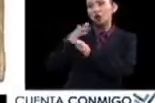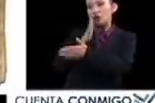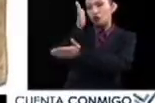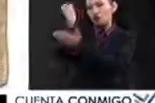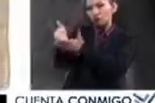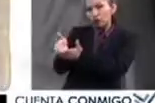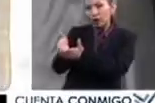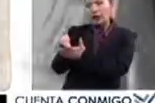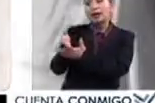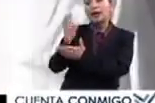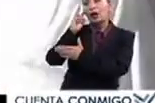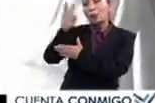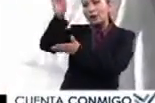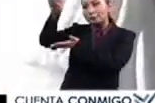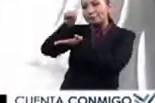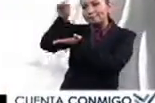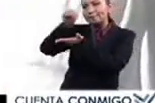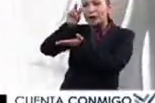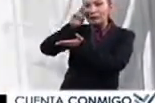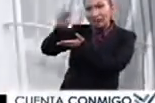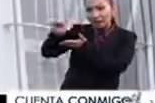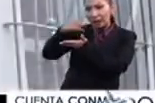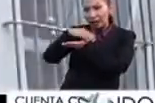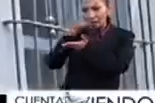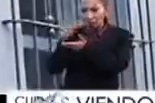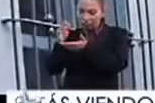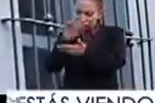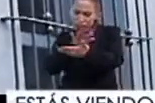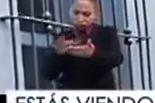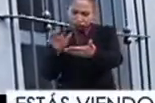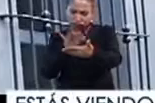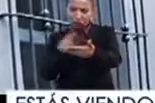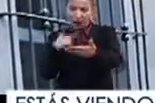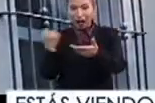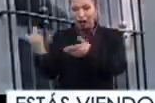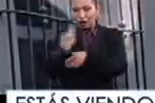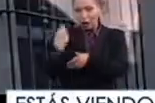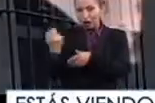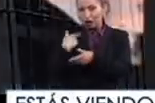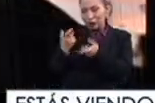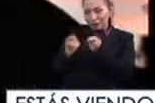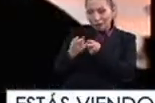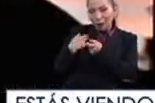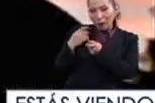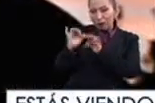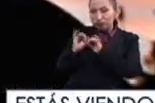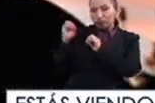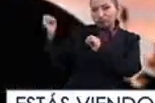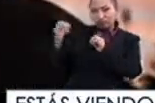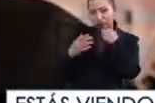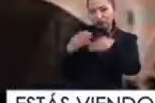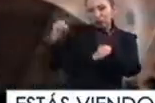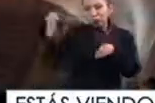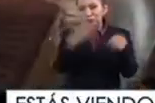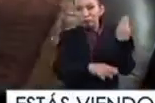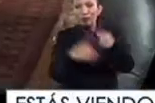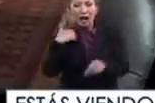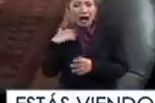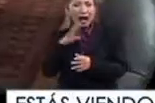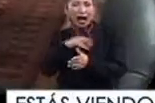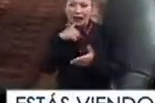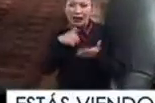fui y recopilé, bueno, vi la conversación, porque nos escribíamos muchísimo, Sergio y yo, entonces tenemos una